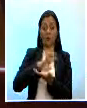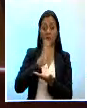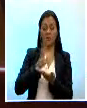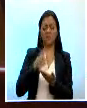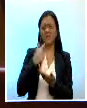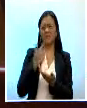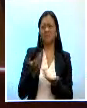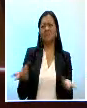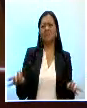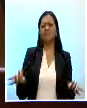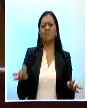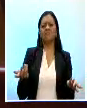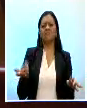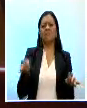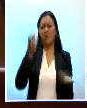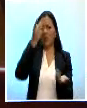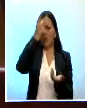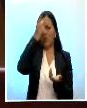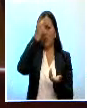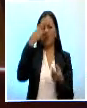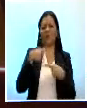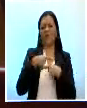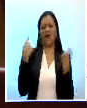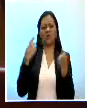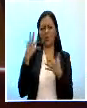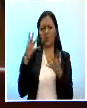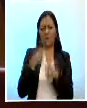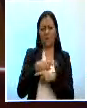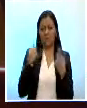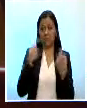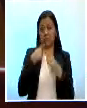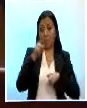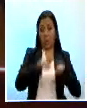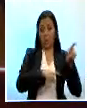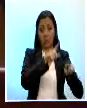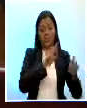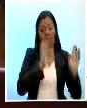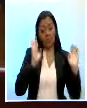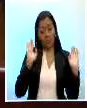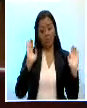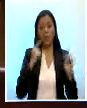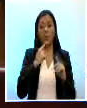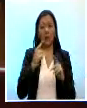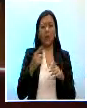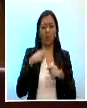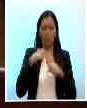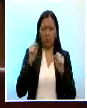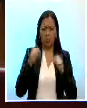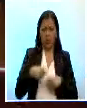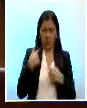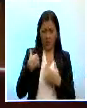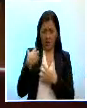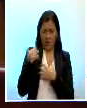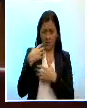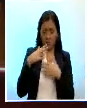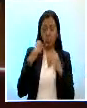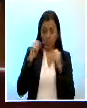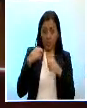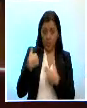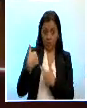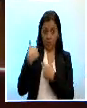que es una deuda ficticia. Entonces, con esos antecedentes, ¿cómo podemos garantizar si ya